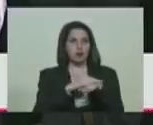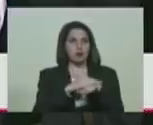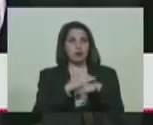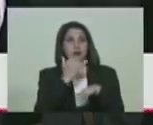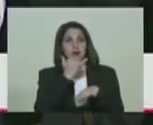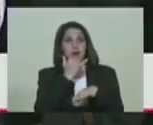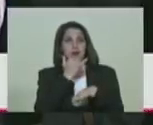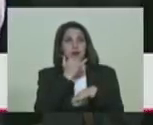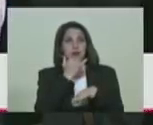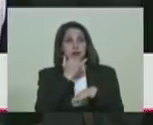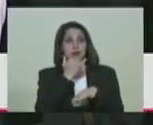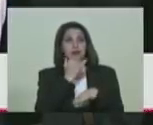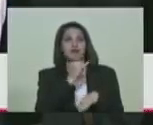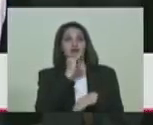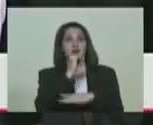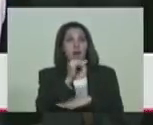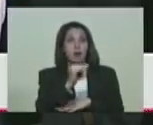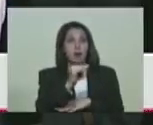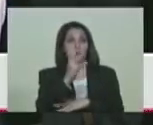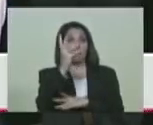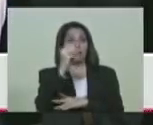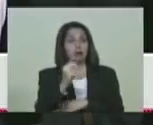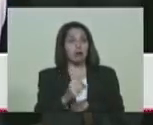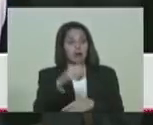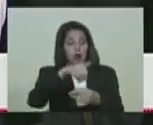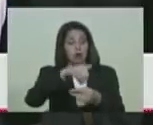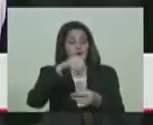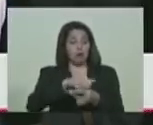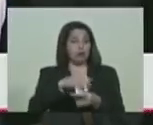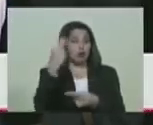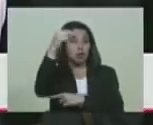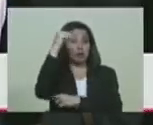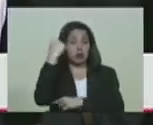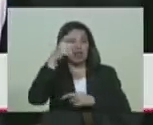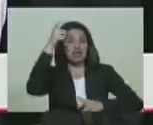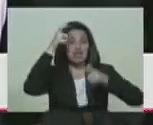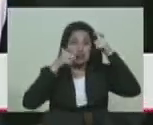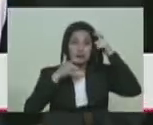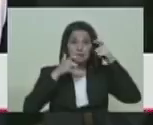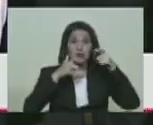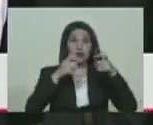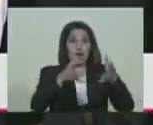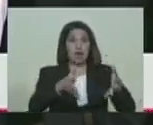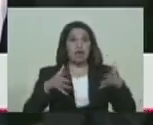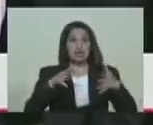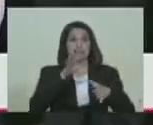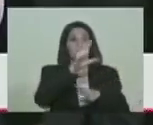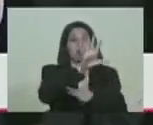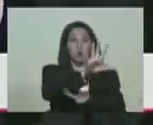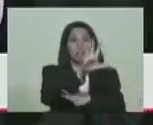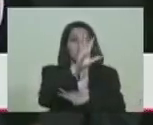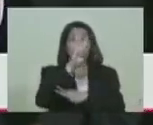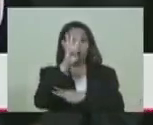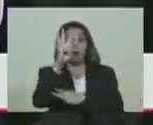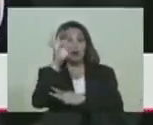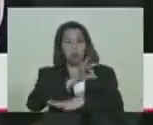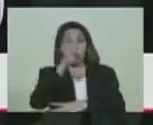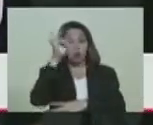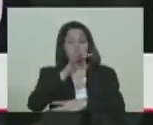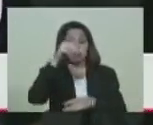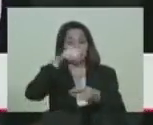54. Tengo que informar que en el conteo del voto nacional, el chavismo ha sacado el 54% de los votos